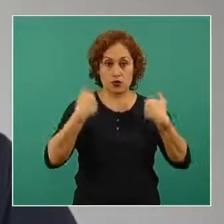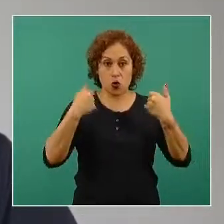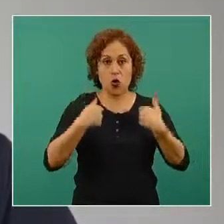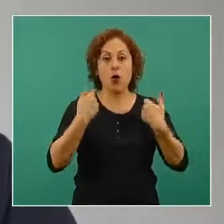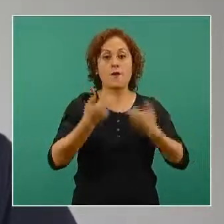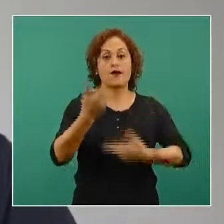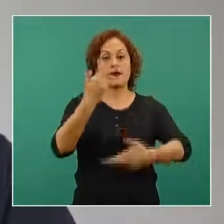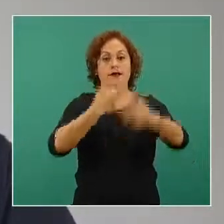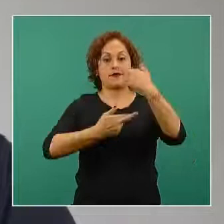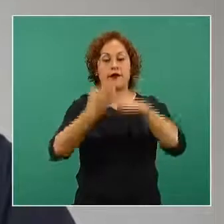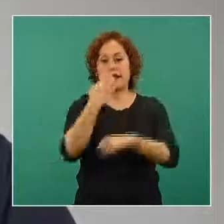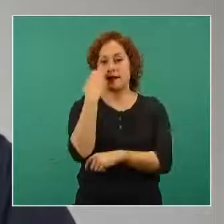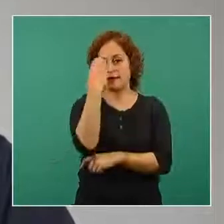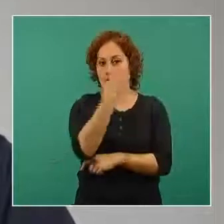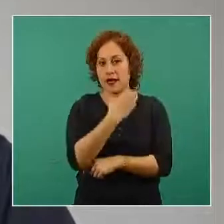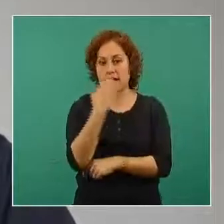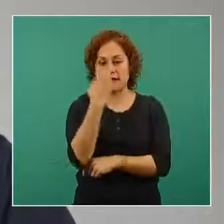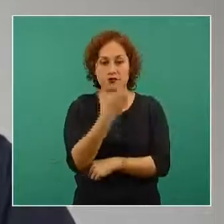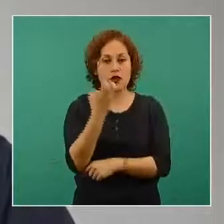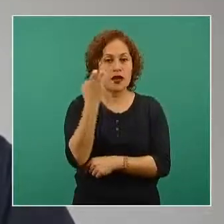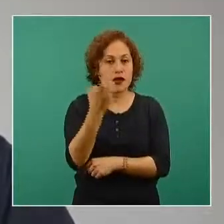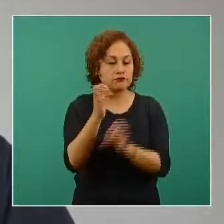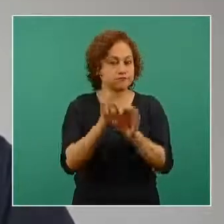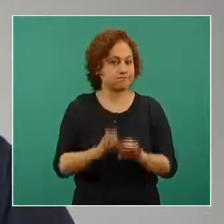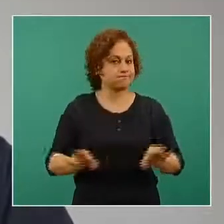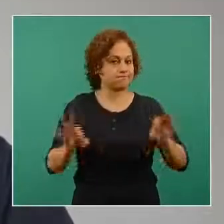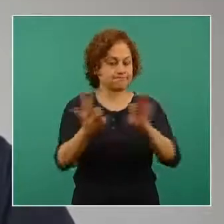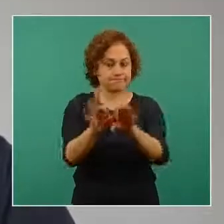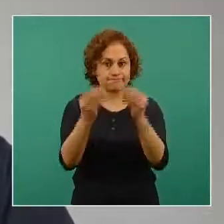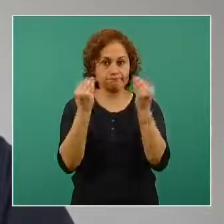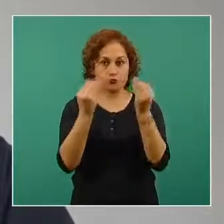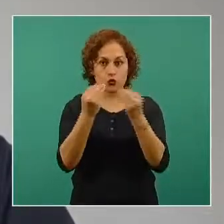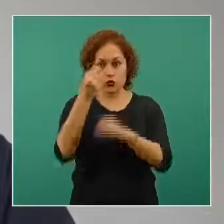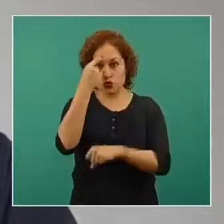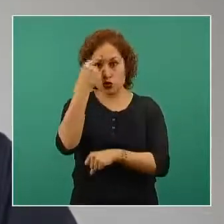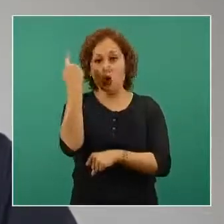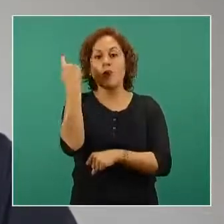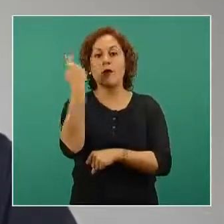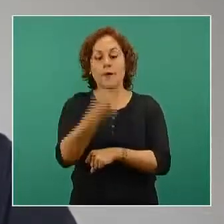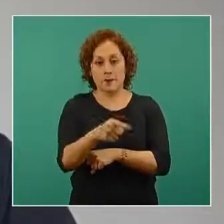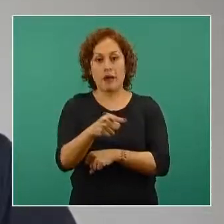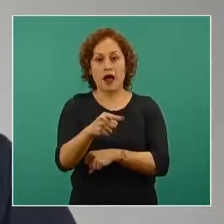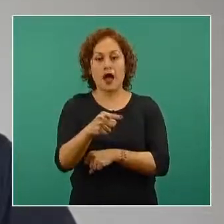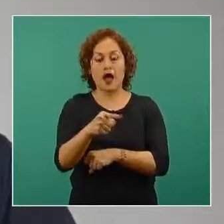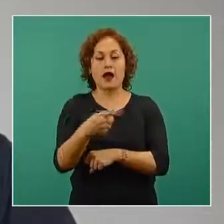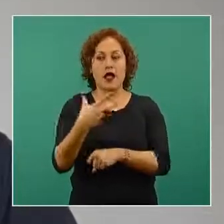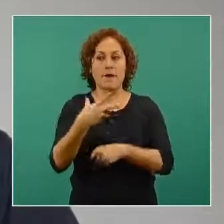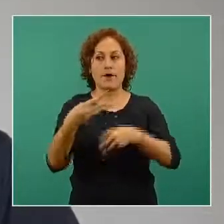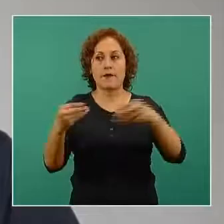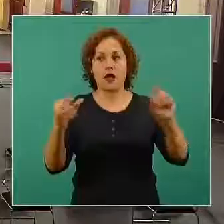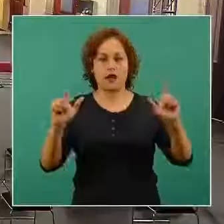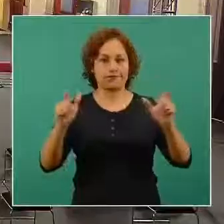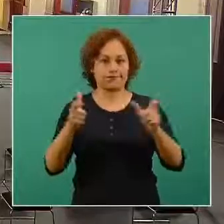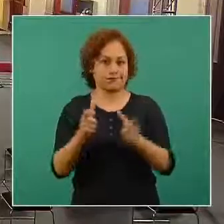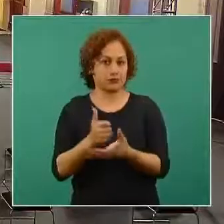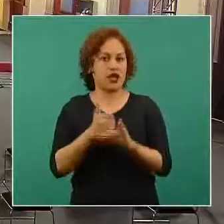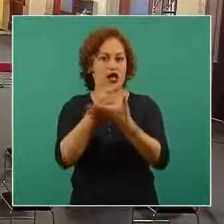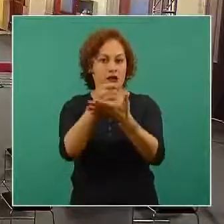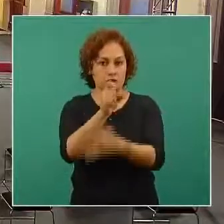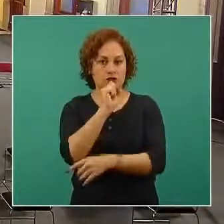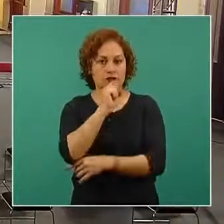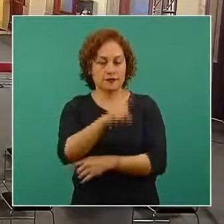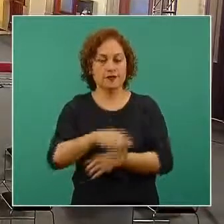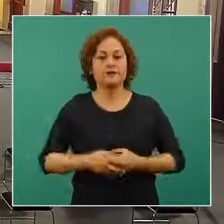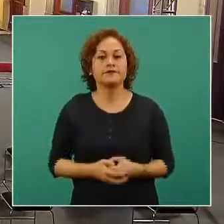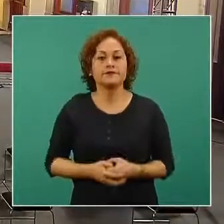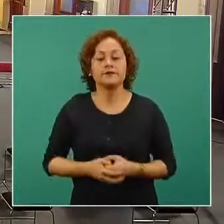las aulas de manera presencial, lo cual también es muy importante para la recuperación de la pandemia en México. Y bueno, también vemos